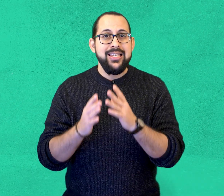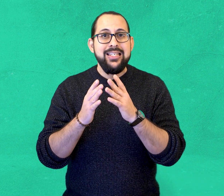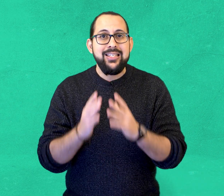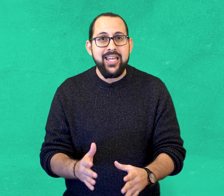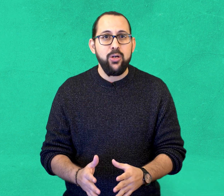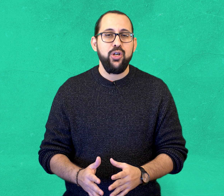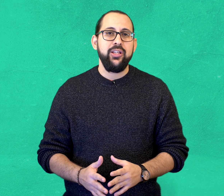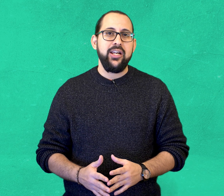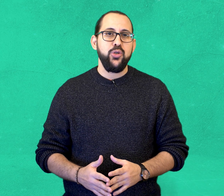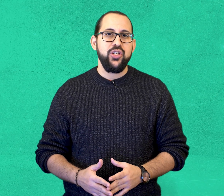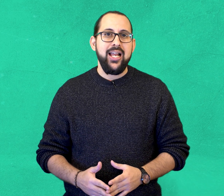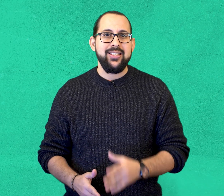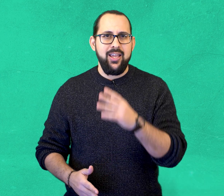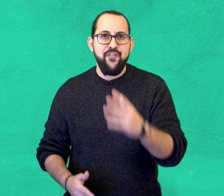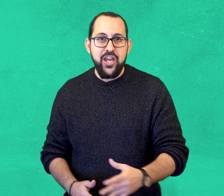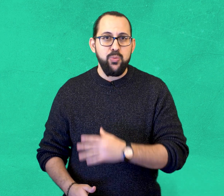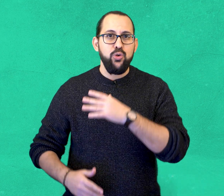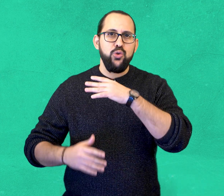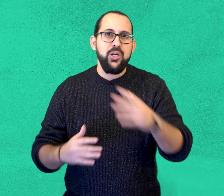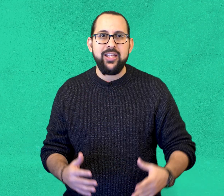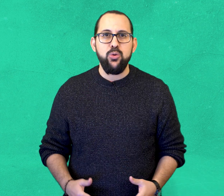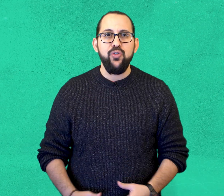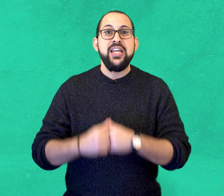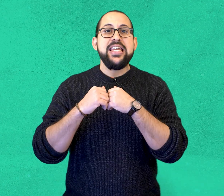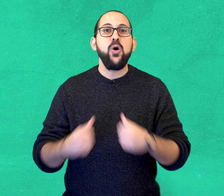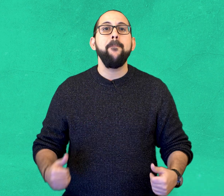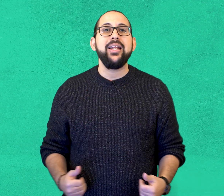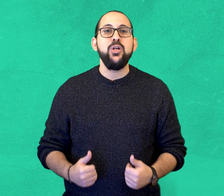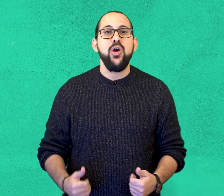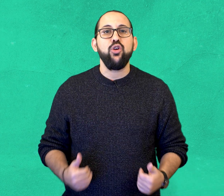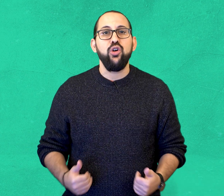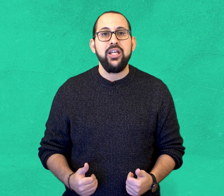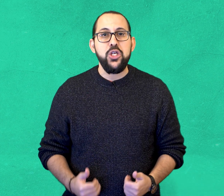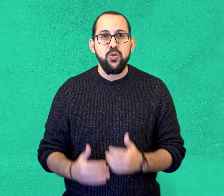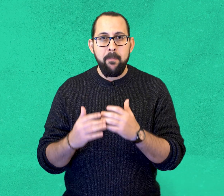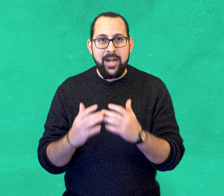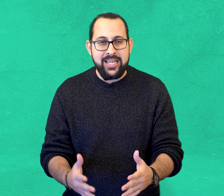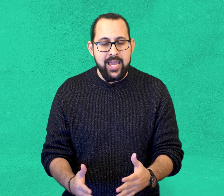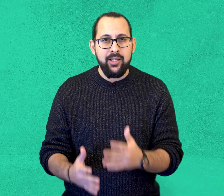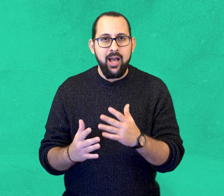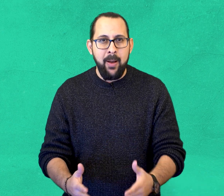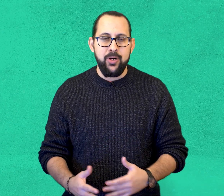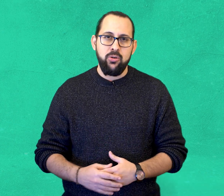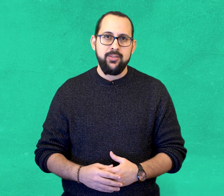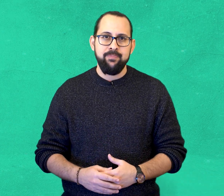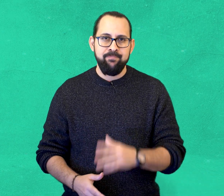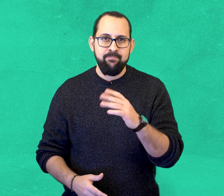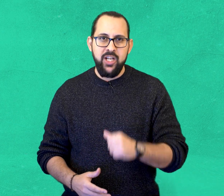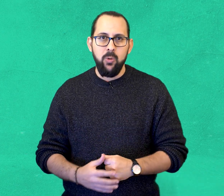importante, síguenos en nuestras redes sociales, en Facebook, suscríbete a YouTube y comparte nuestros contenidos para que lleguen a